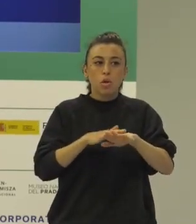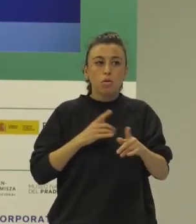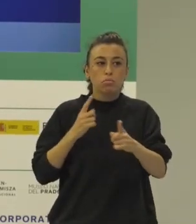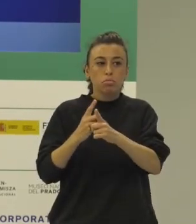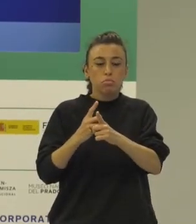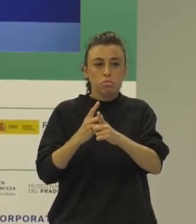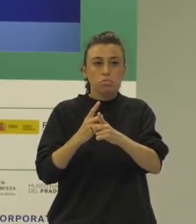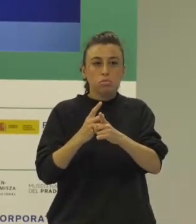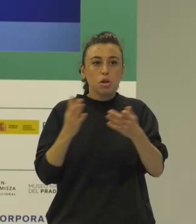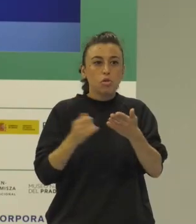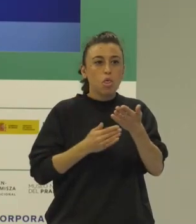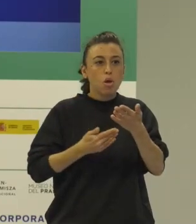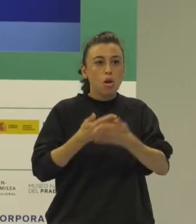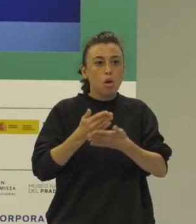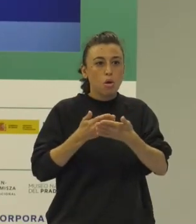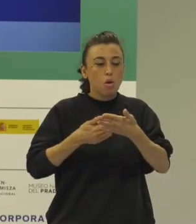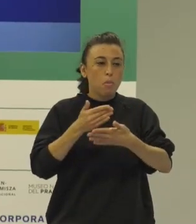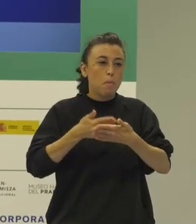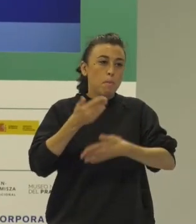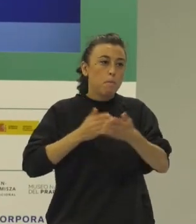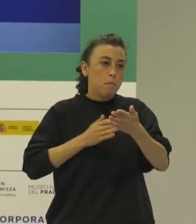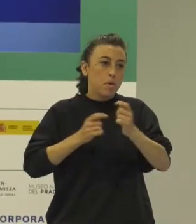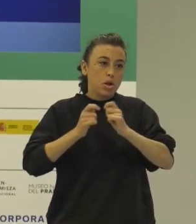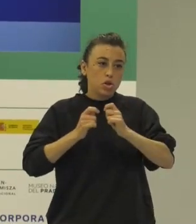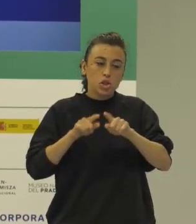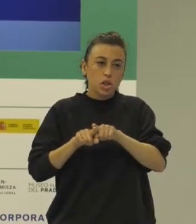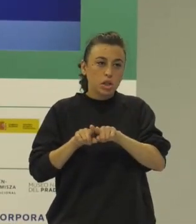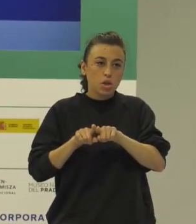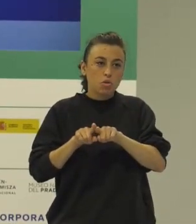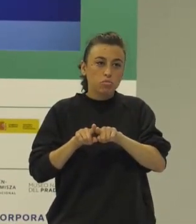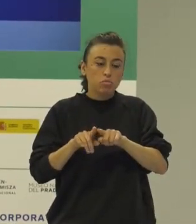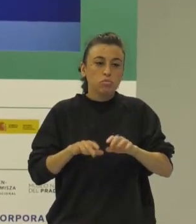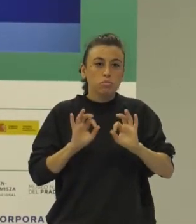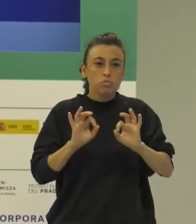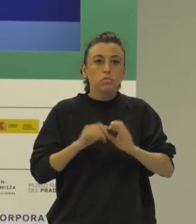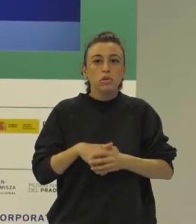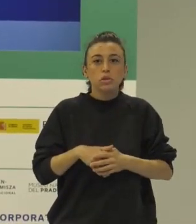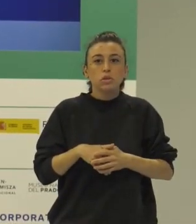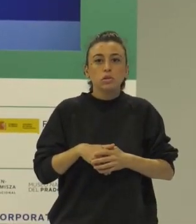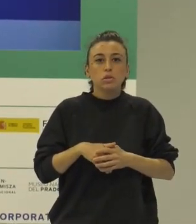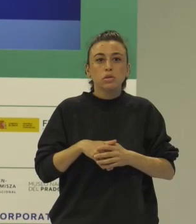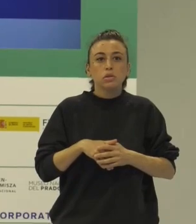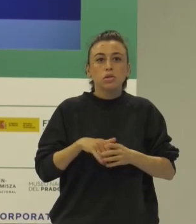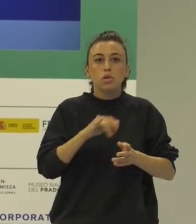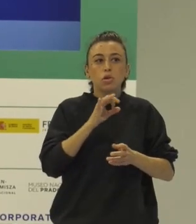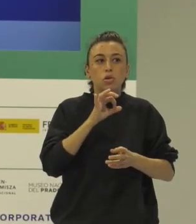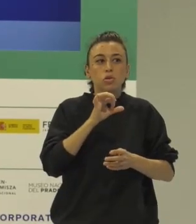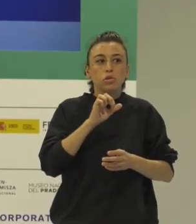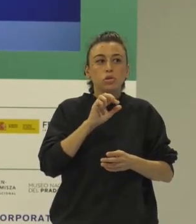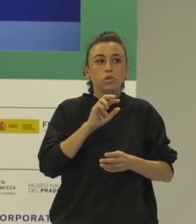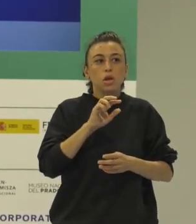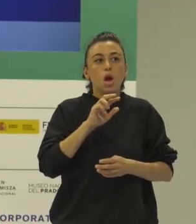lo que supone el periodismo y el periodismo crítico. Sí, José Rubén Zamora es quizá el caso